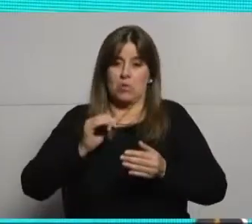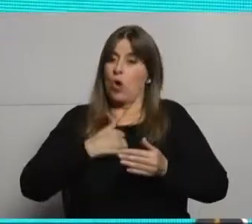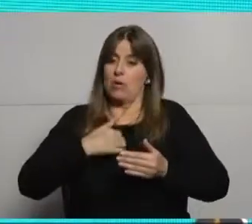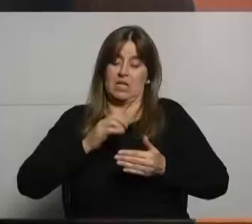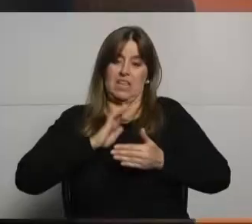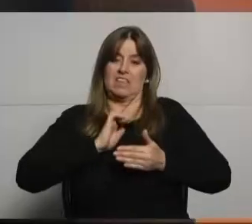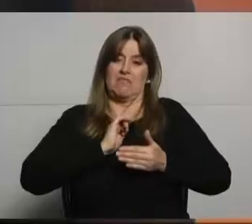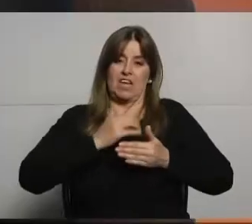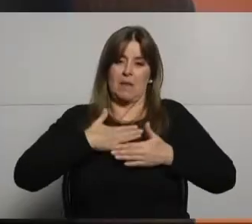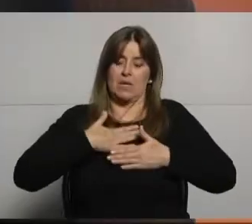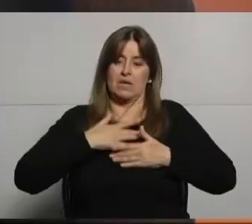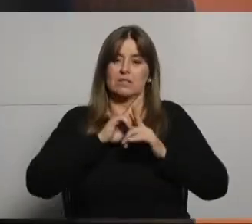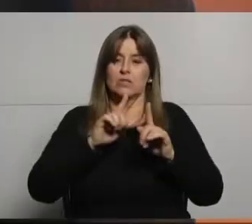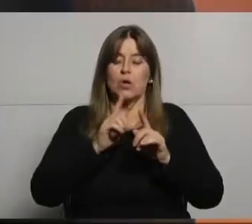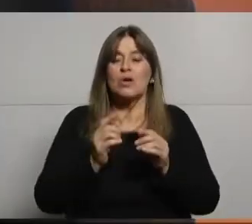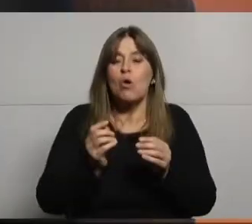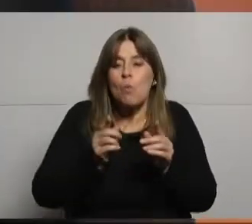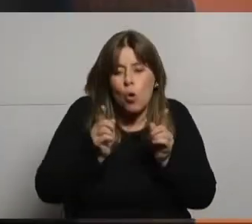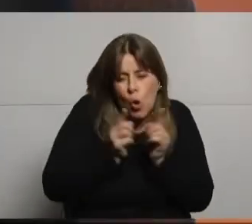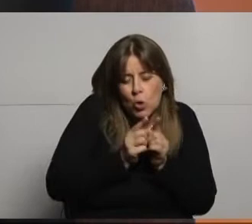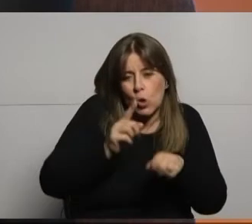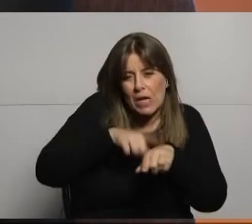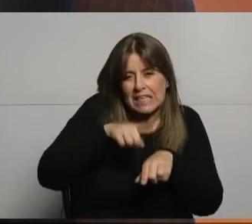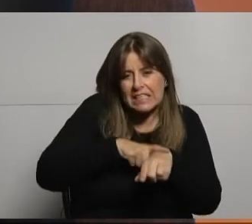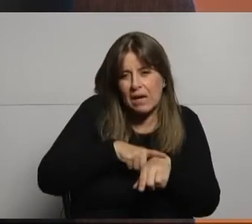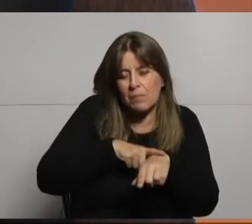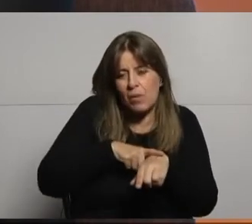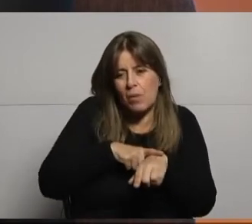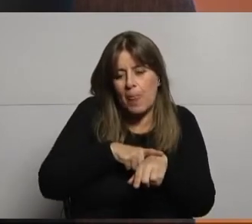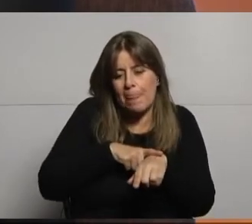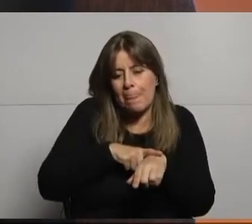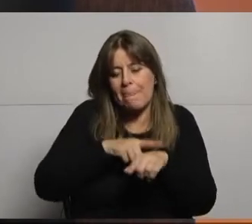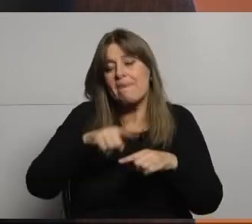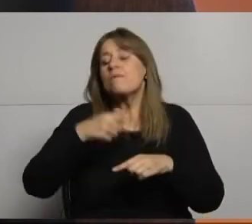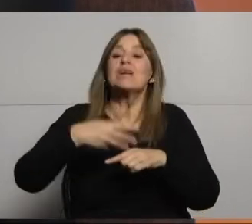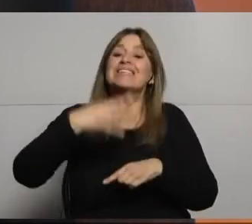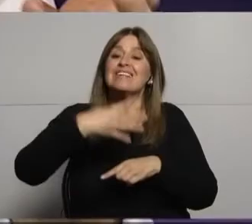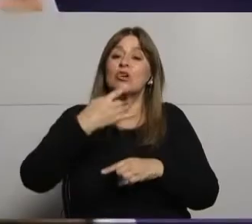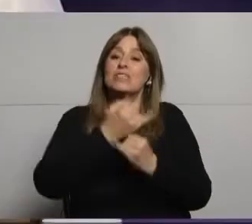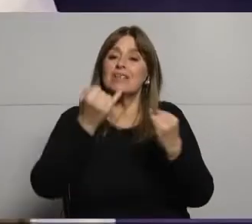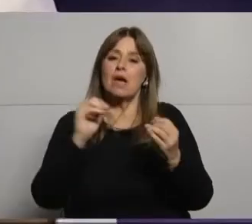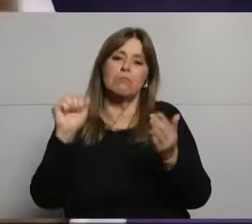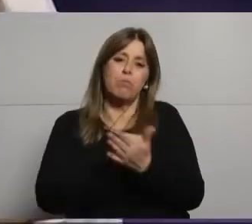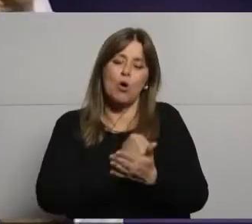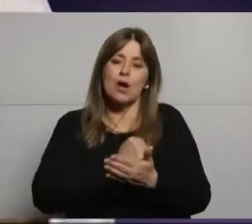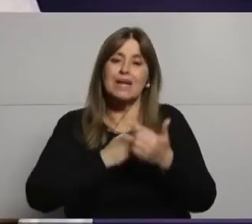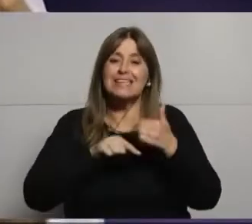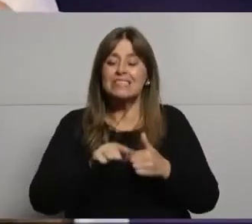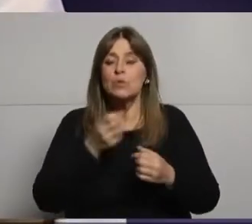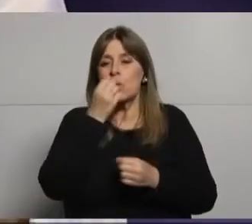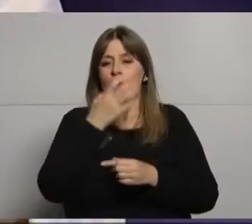mí, están acotados en el tiempo, ¿de acuerdo? Claro. Después de 14 días se borran. Entonces es